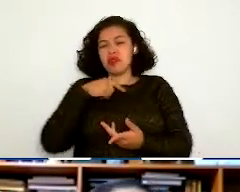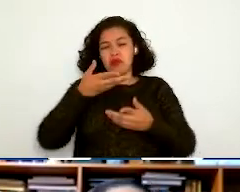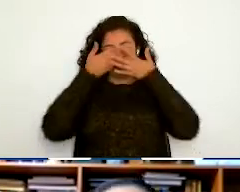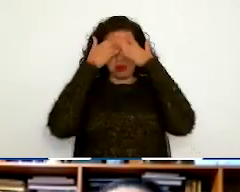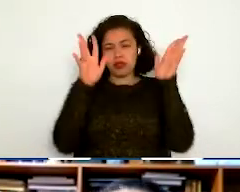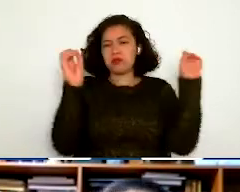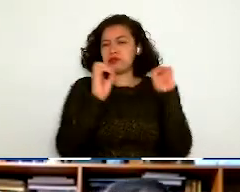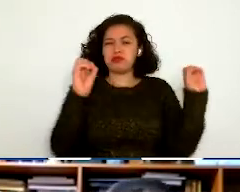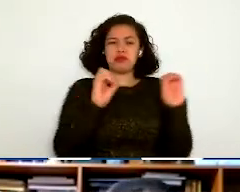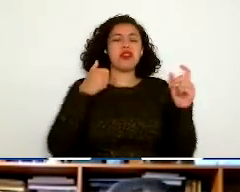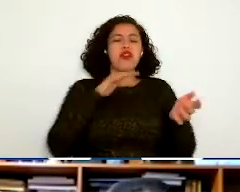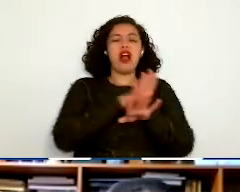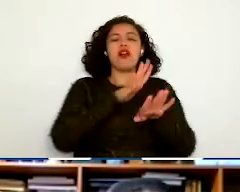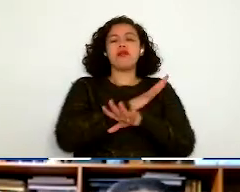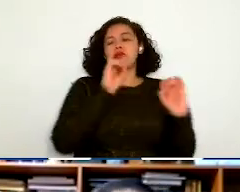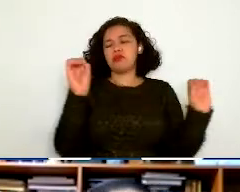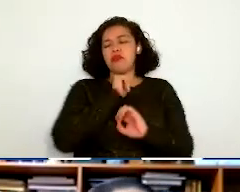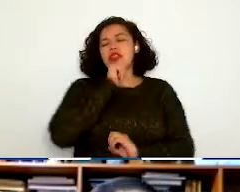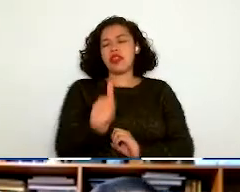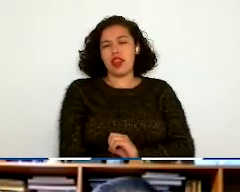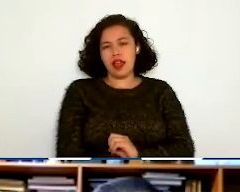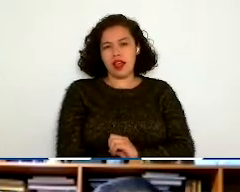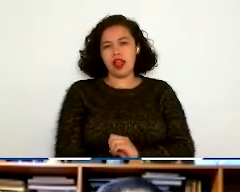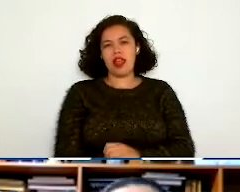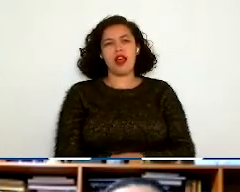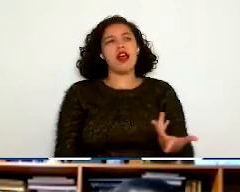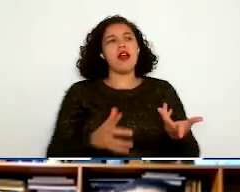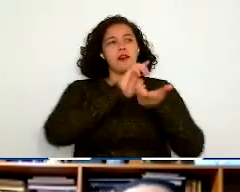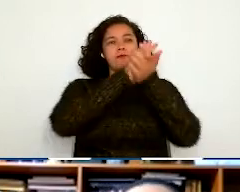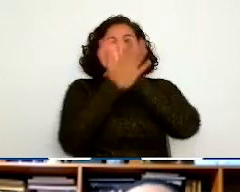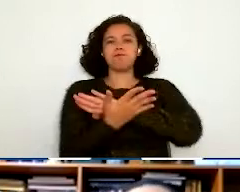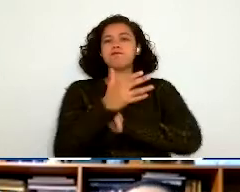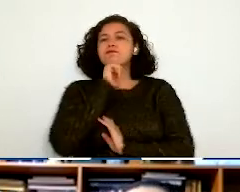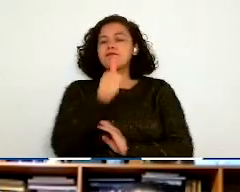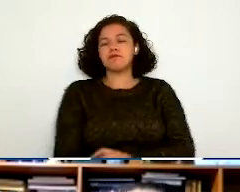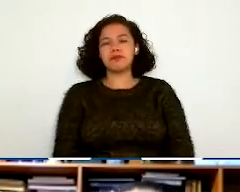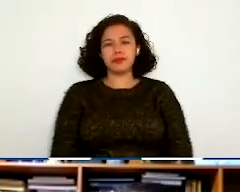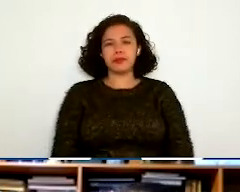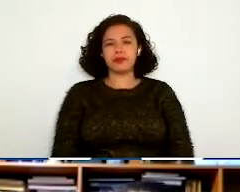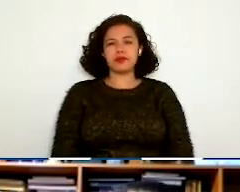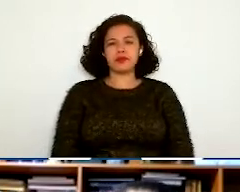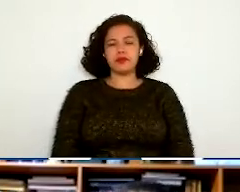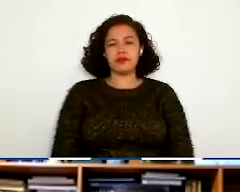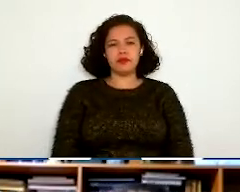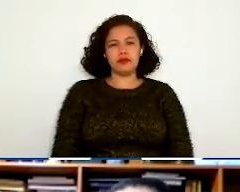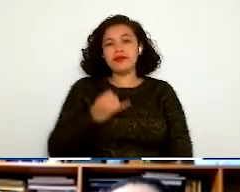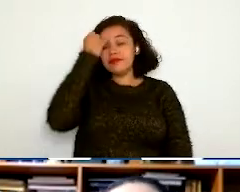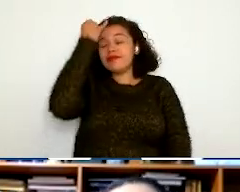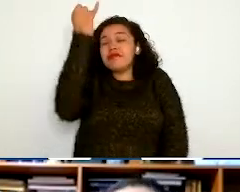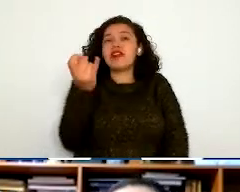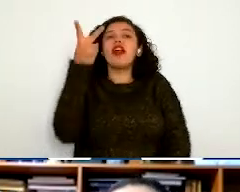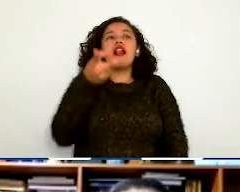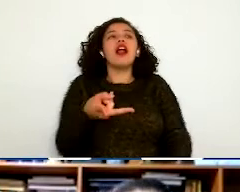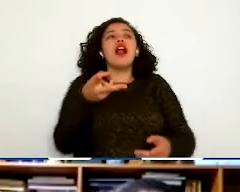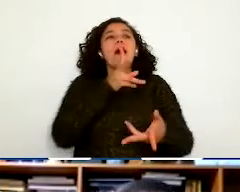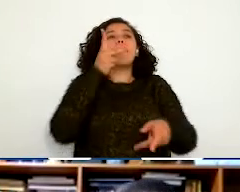concientizo y no genero un cambio. No hay una transformación. Entonces imagínense desde dónde, lo importante que es generar una